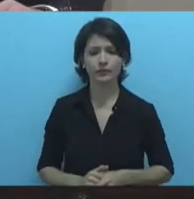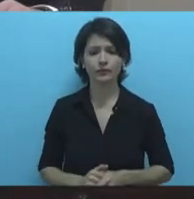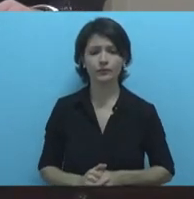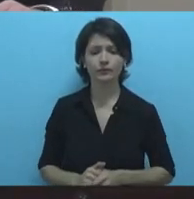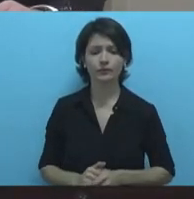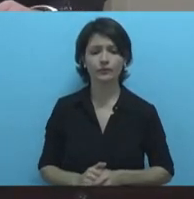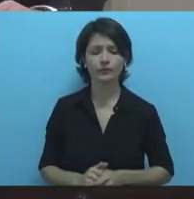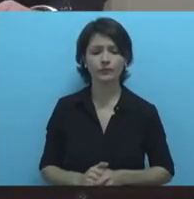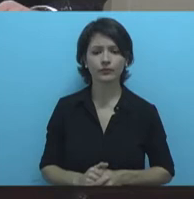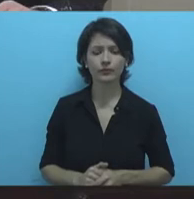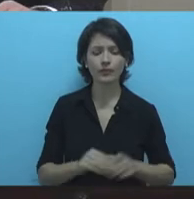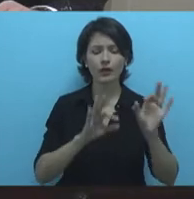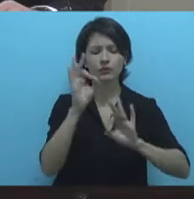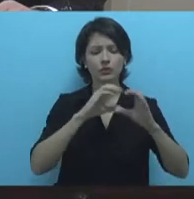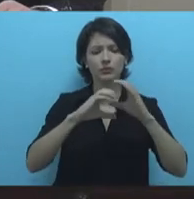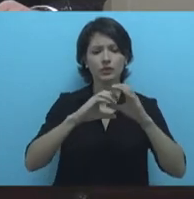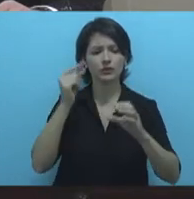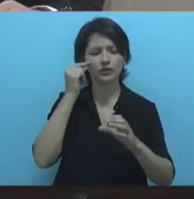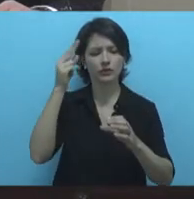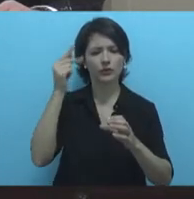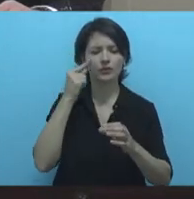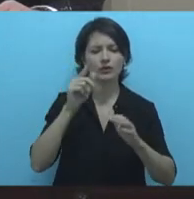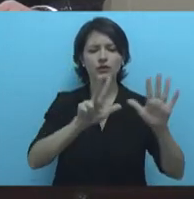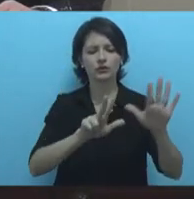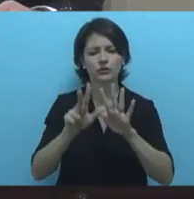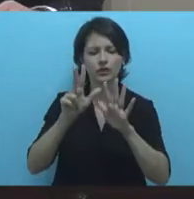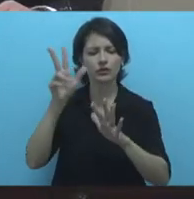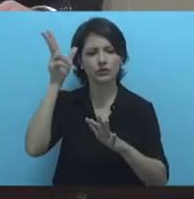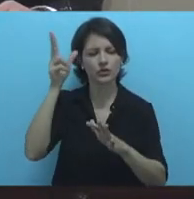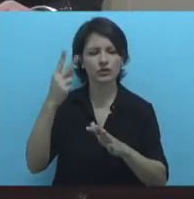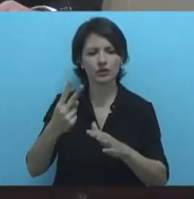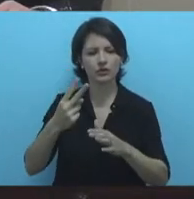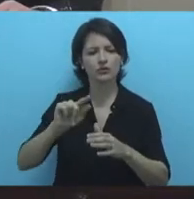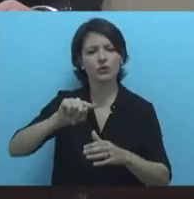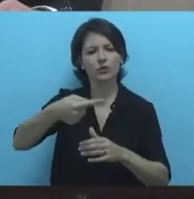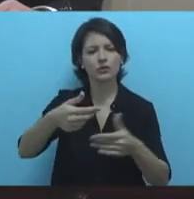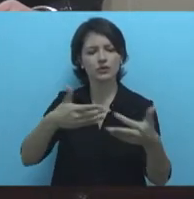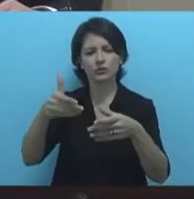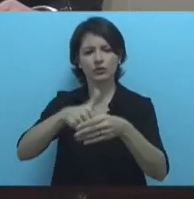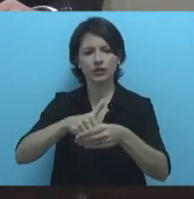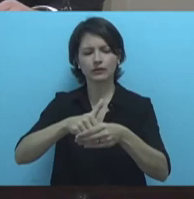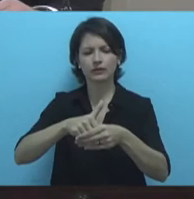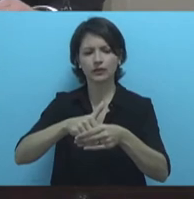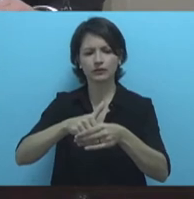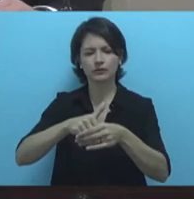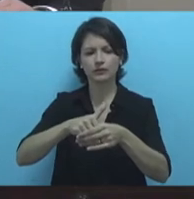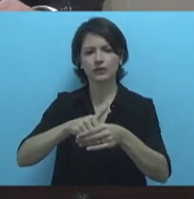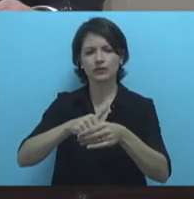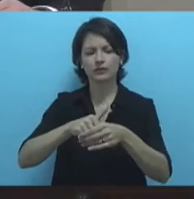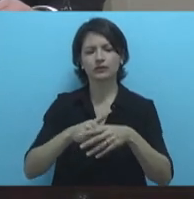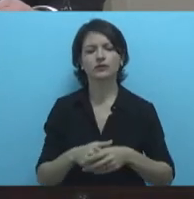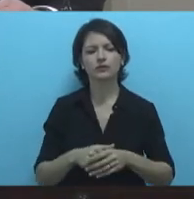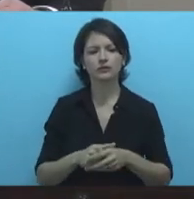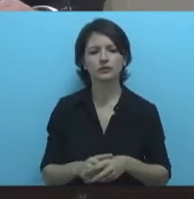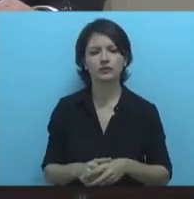el 61 proyecto de comunicación 39 1882 preferencias para una sesión el punto 62